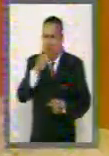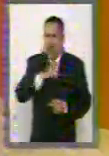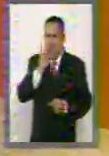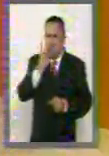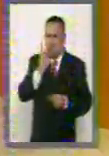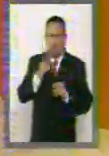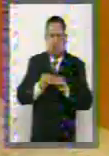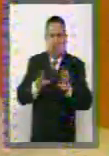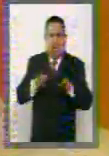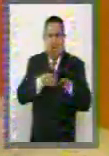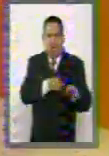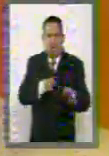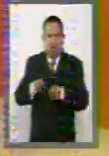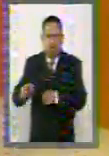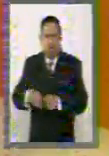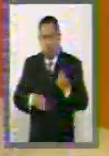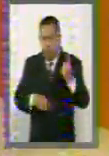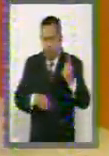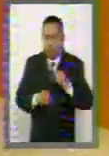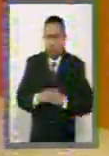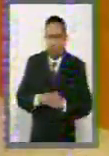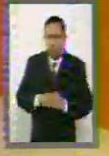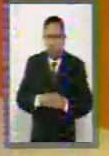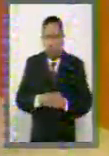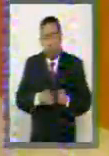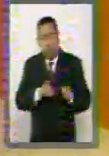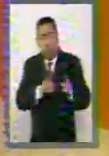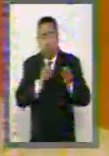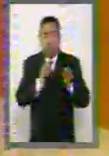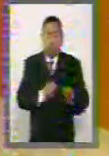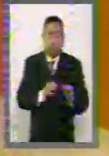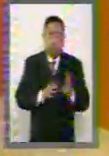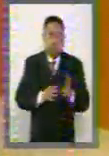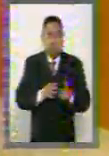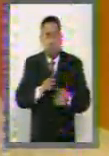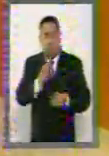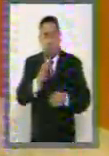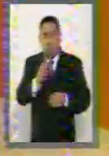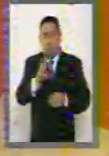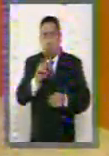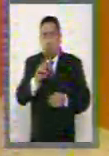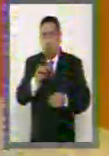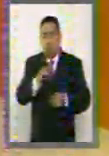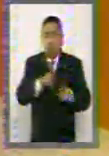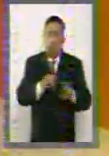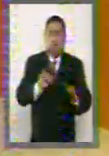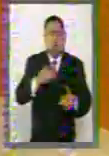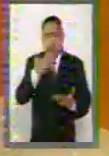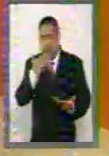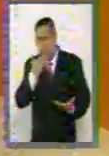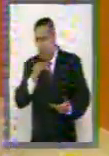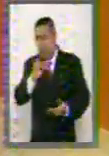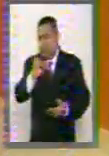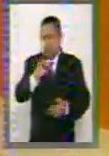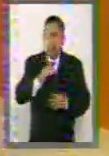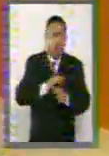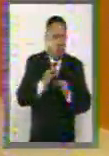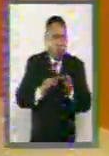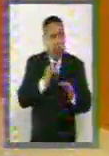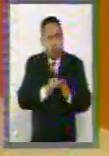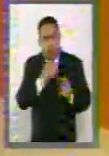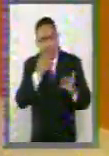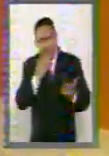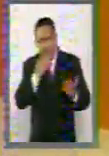claramente. Una visión formalista, burocrática, y decir que sí cumple todos